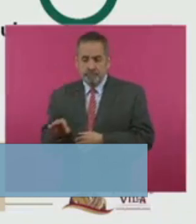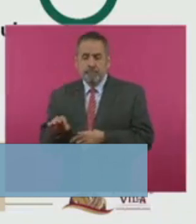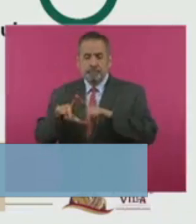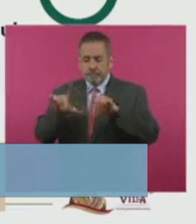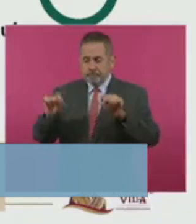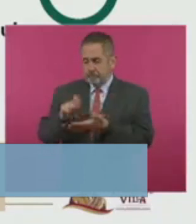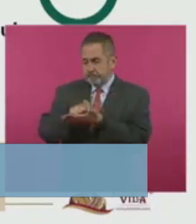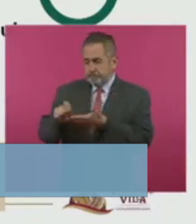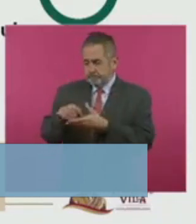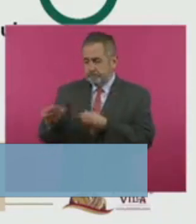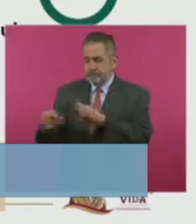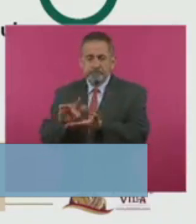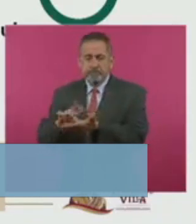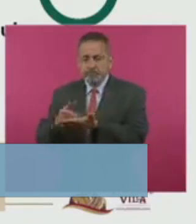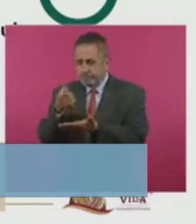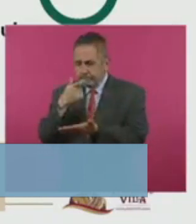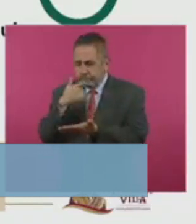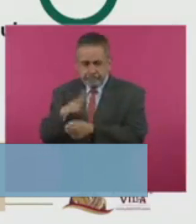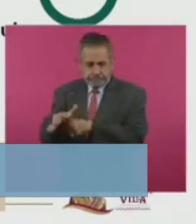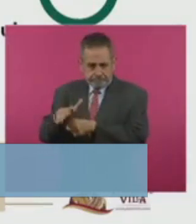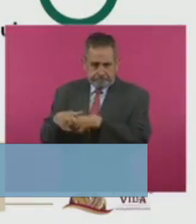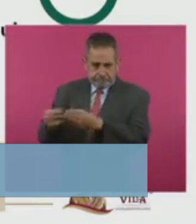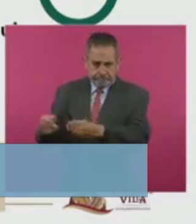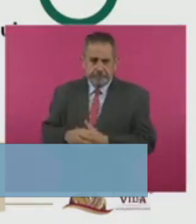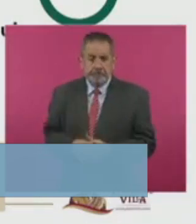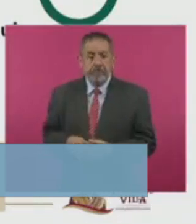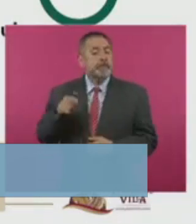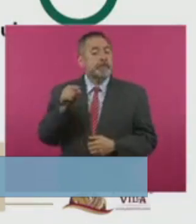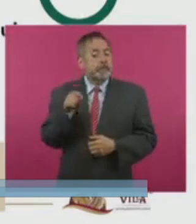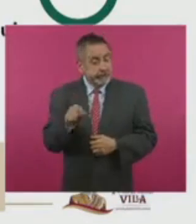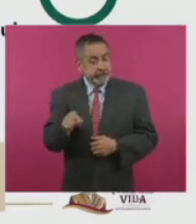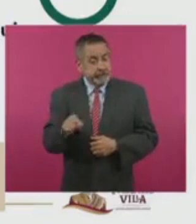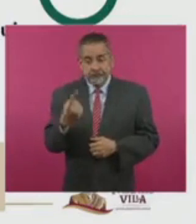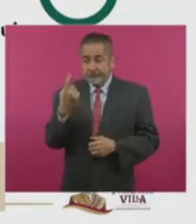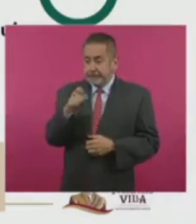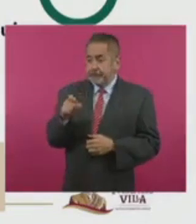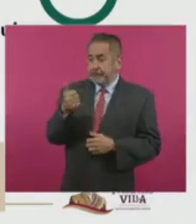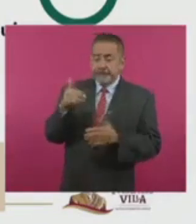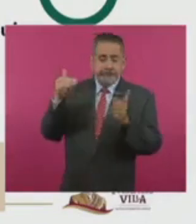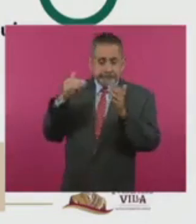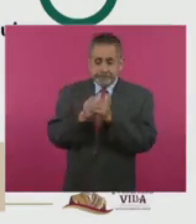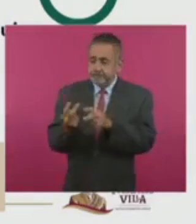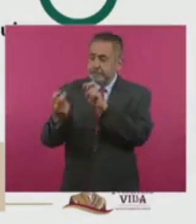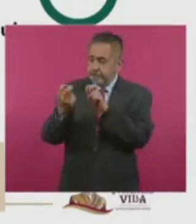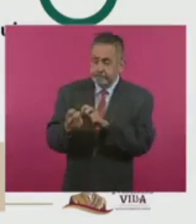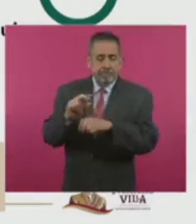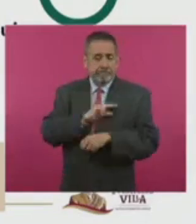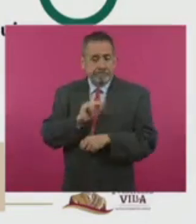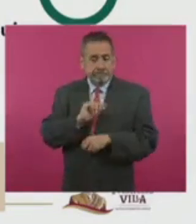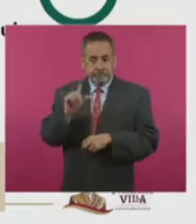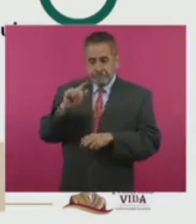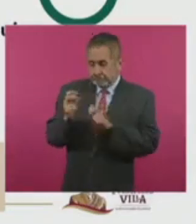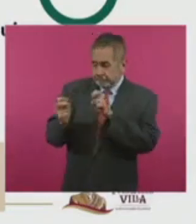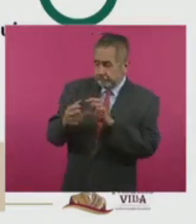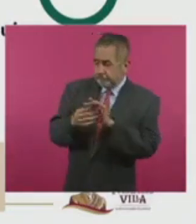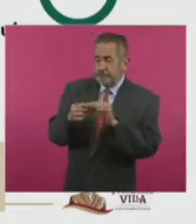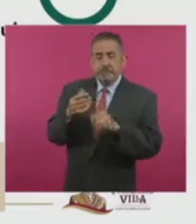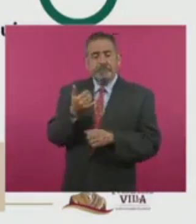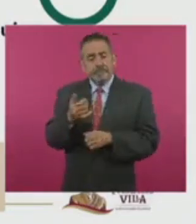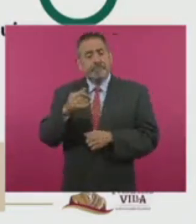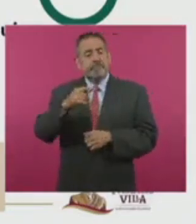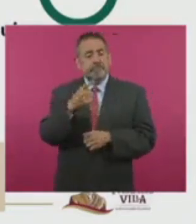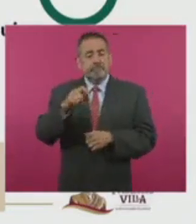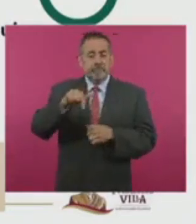importante destacarlo aquí en guerreros se han otorgado ciento seis mil consultas de especialidad y 112,000